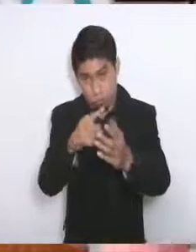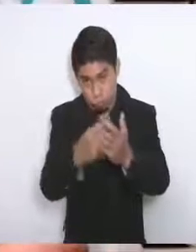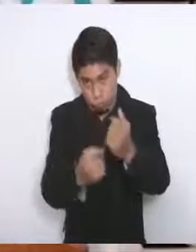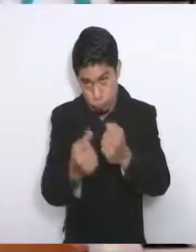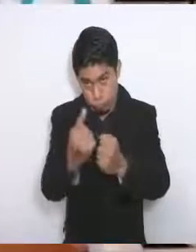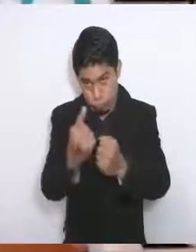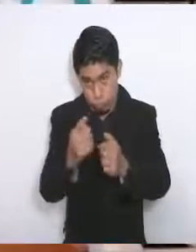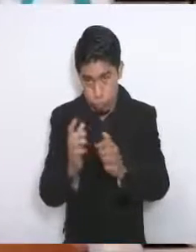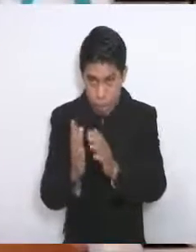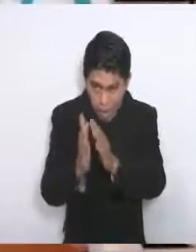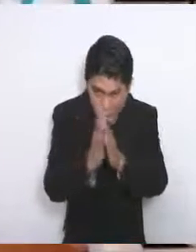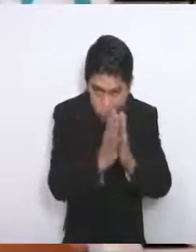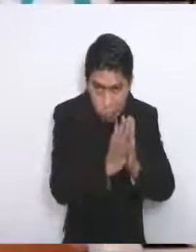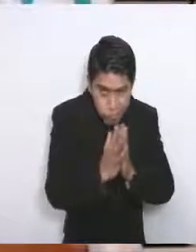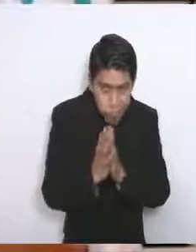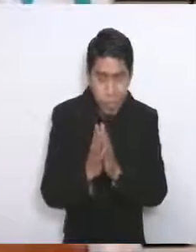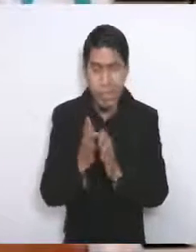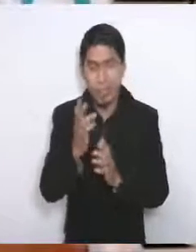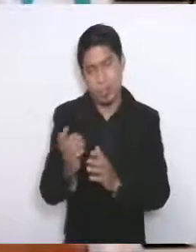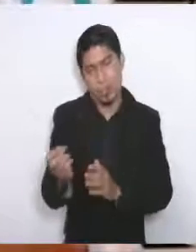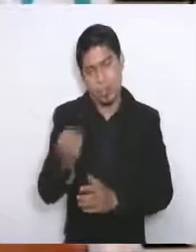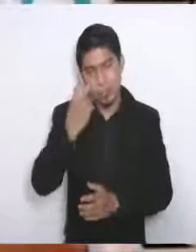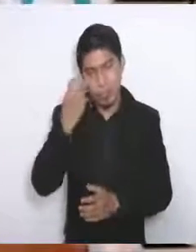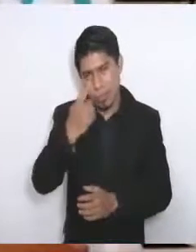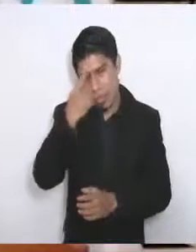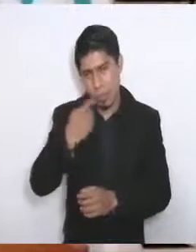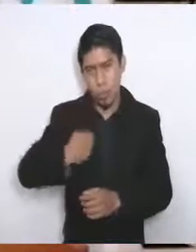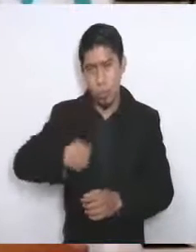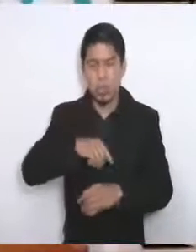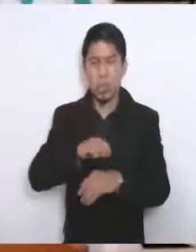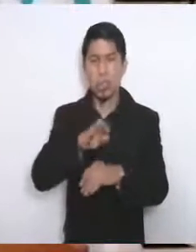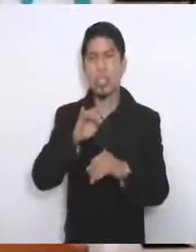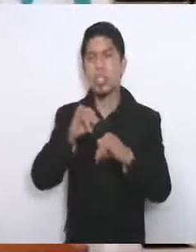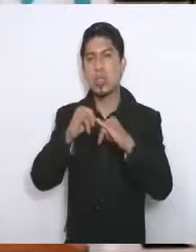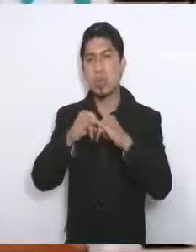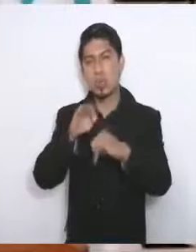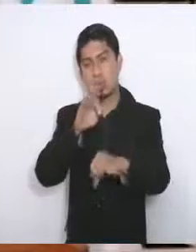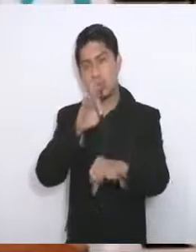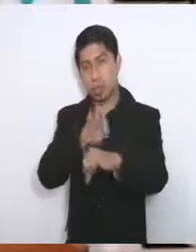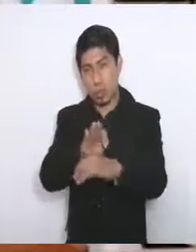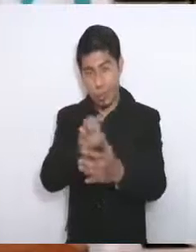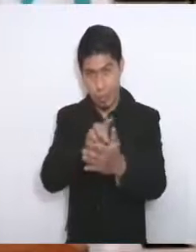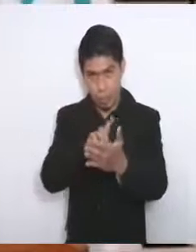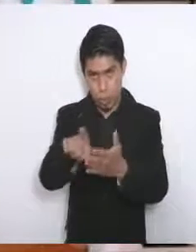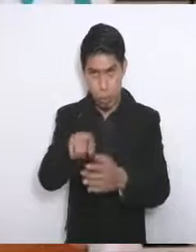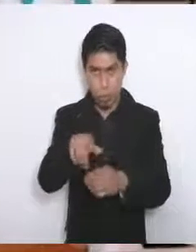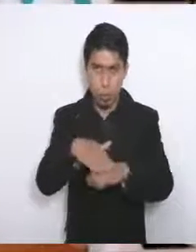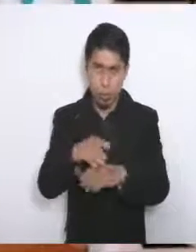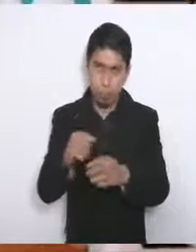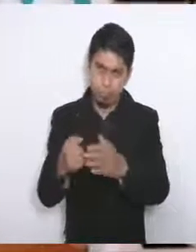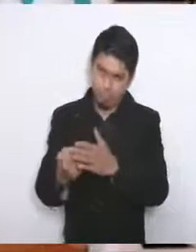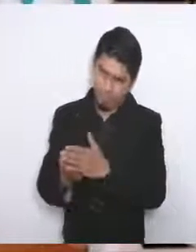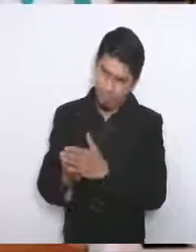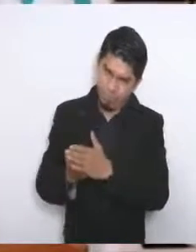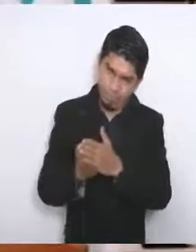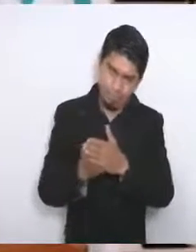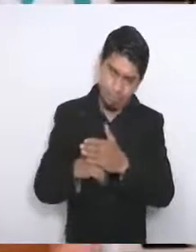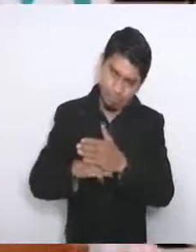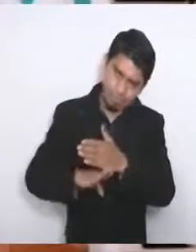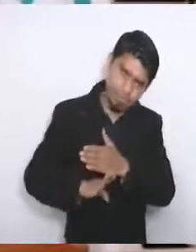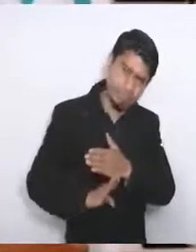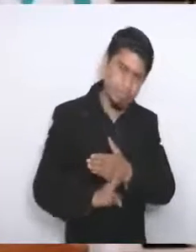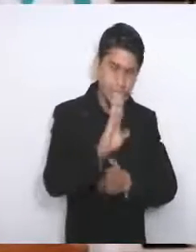doblemente pertinente para nuestros organismos garantes porque la resiliencia ciudadana fue justamente